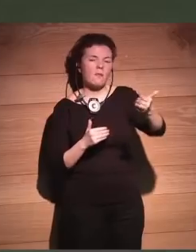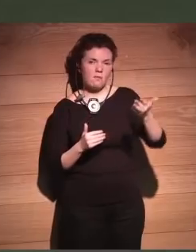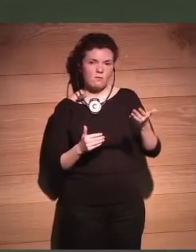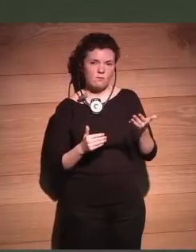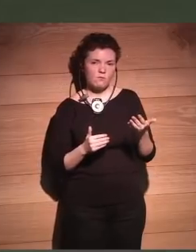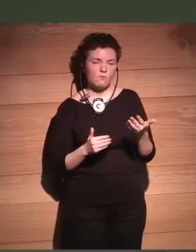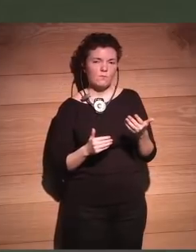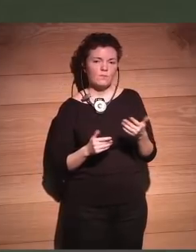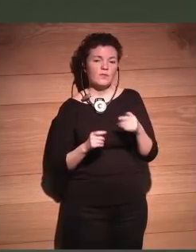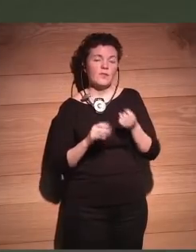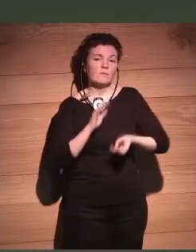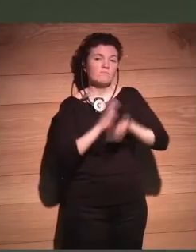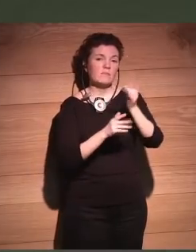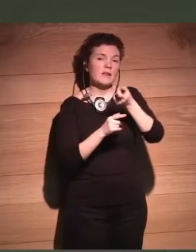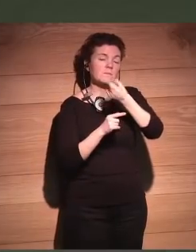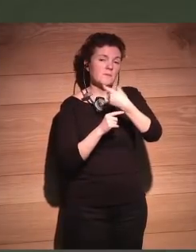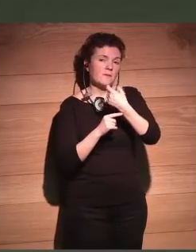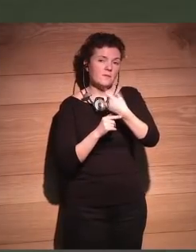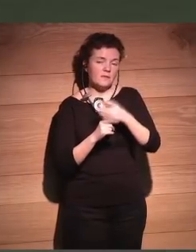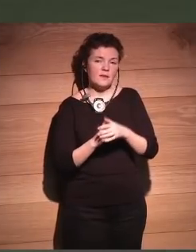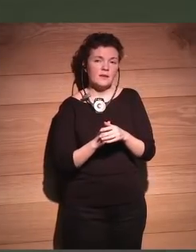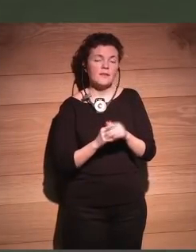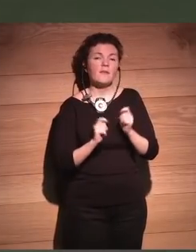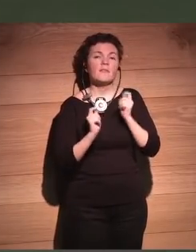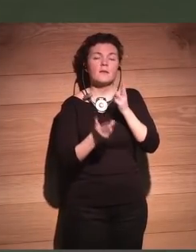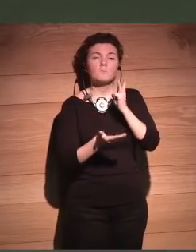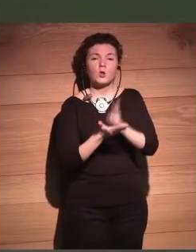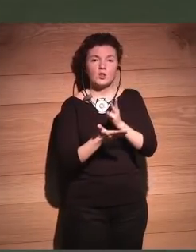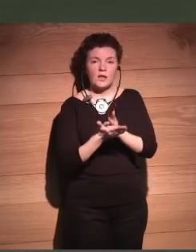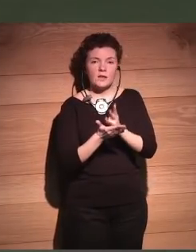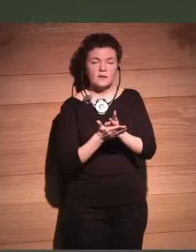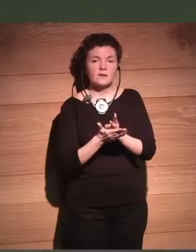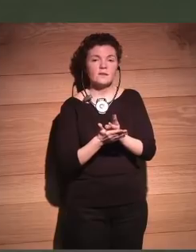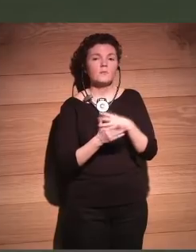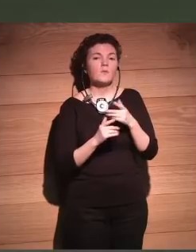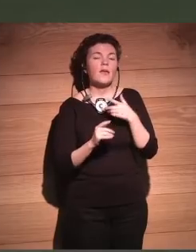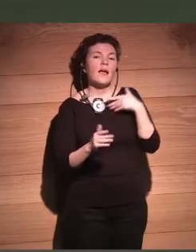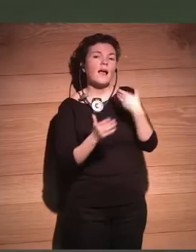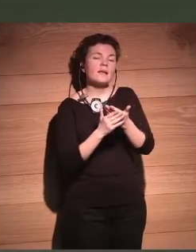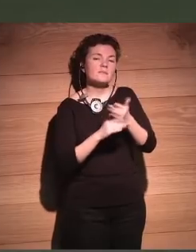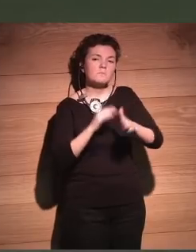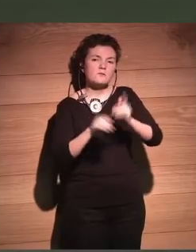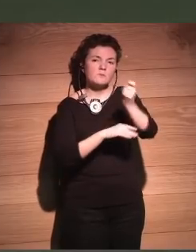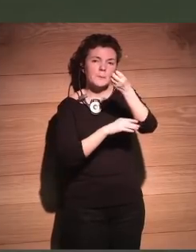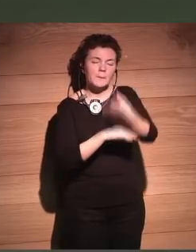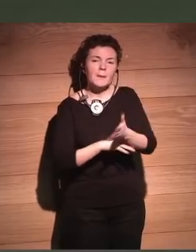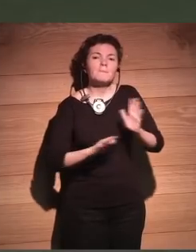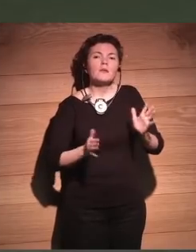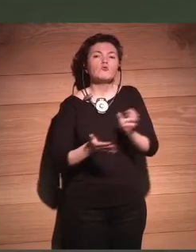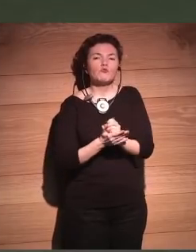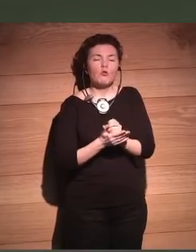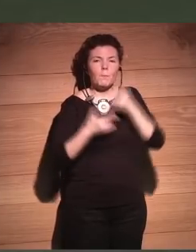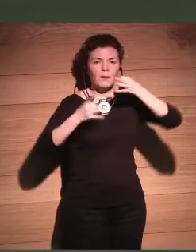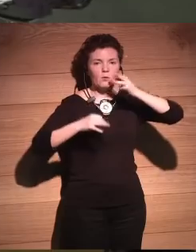de generar la medicina, de generar esta proteína que podamos llegar a estos pasos que estamos comentando. Pero bueno, todo